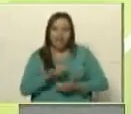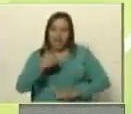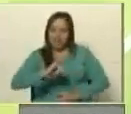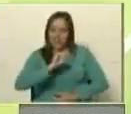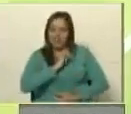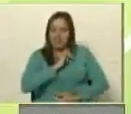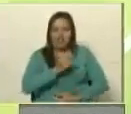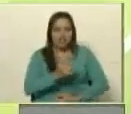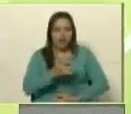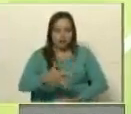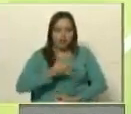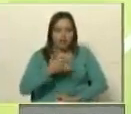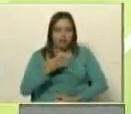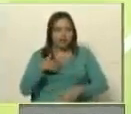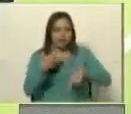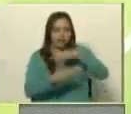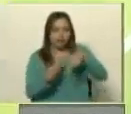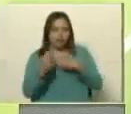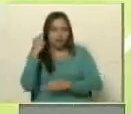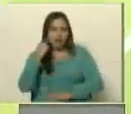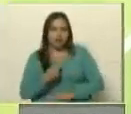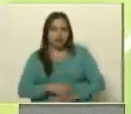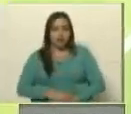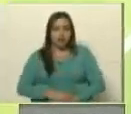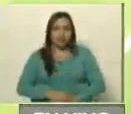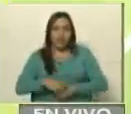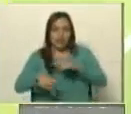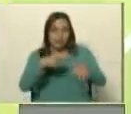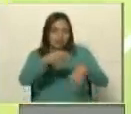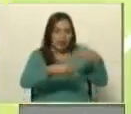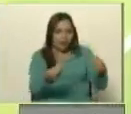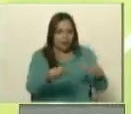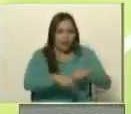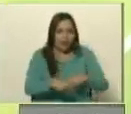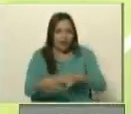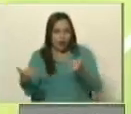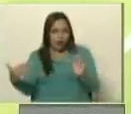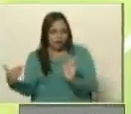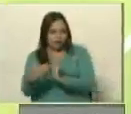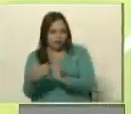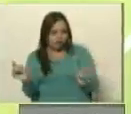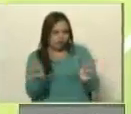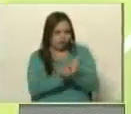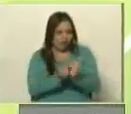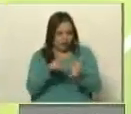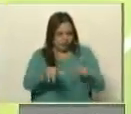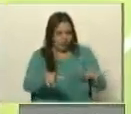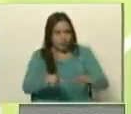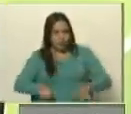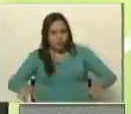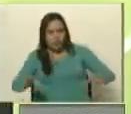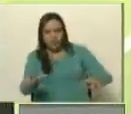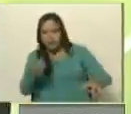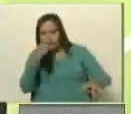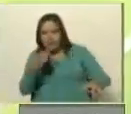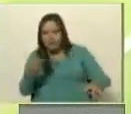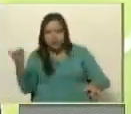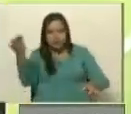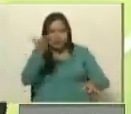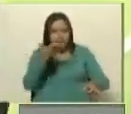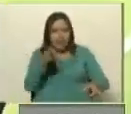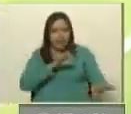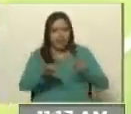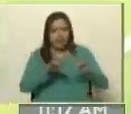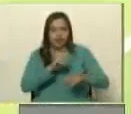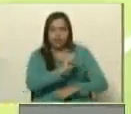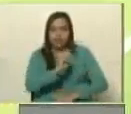identificación con en la revolución bolivariana. De eso vamos a seguir hablando. Hacemos pausa corta desde este espacio espectacular, el Teatro Teresa Carreño.